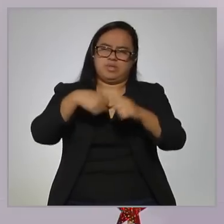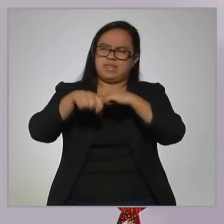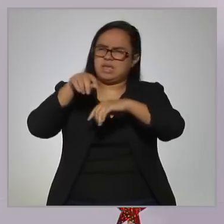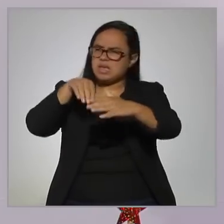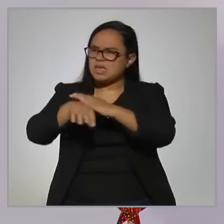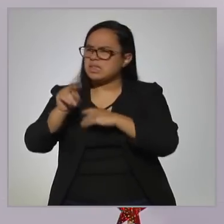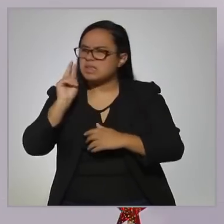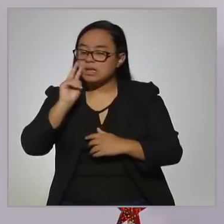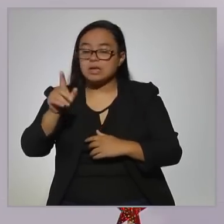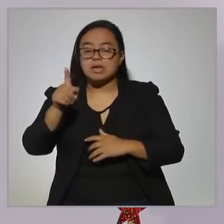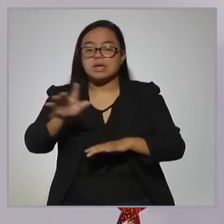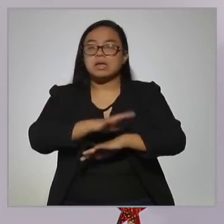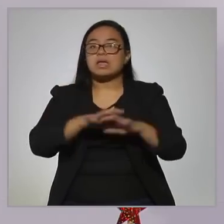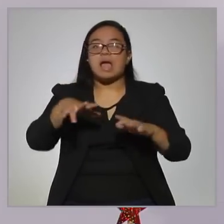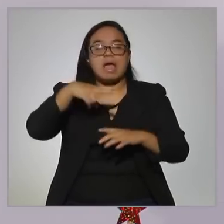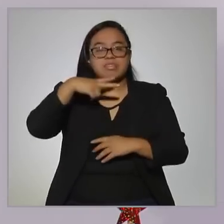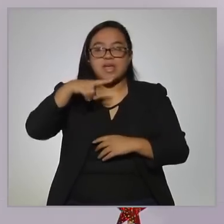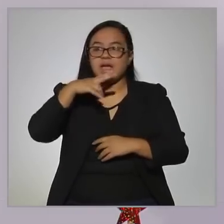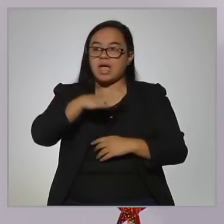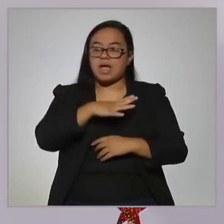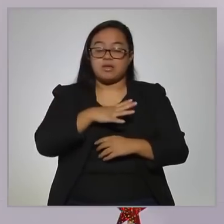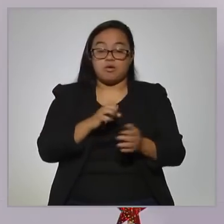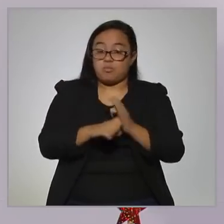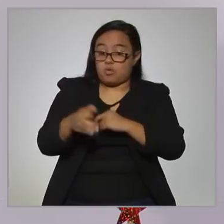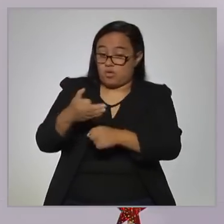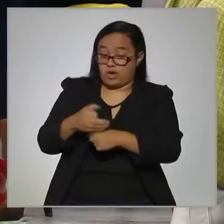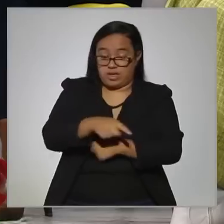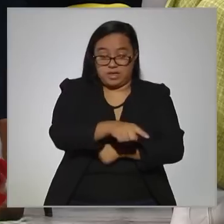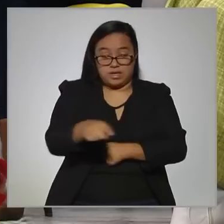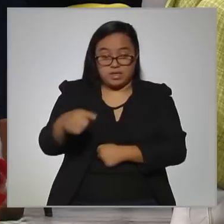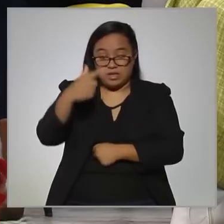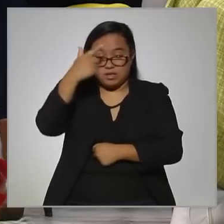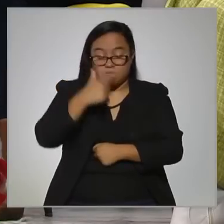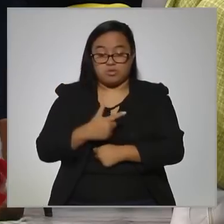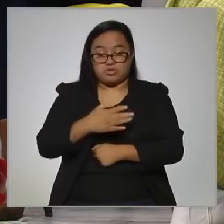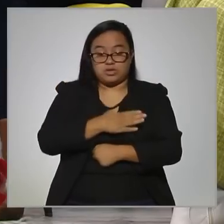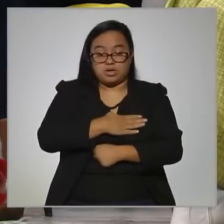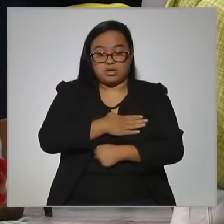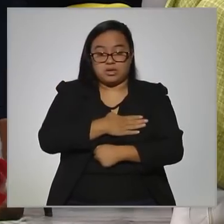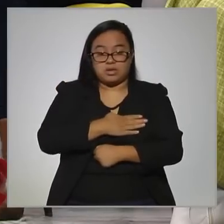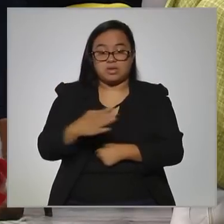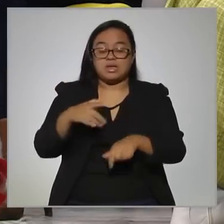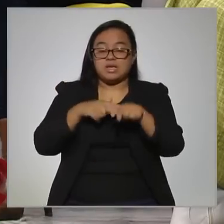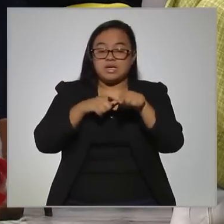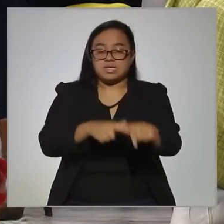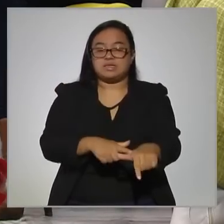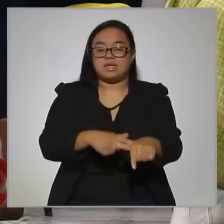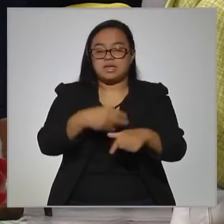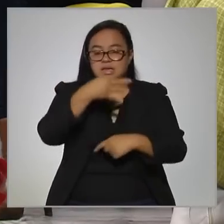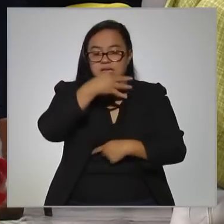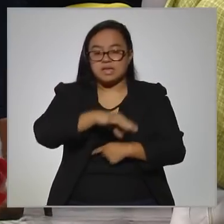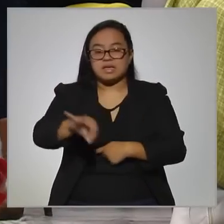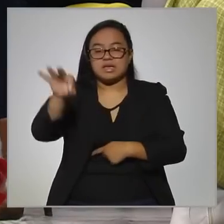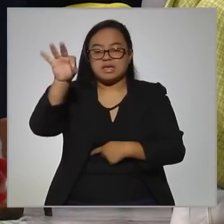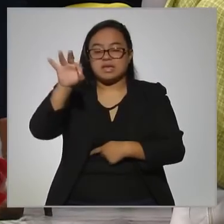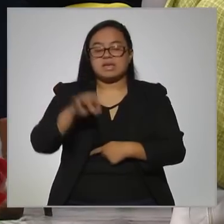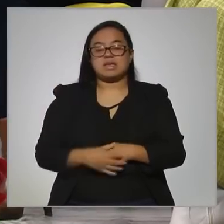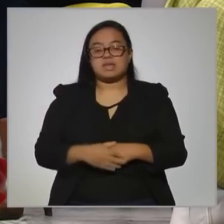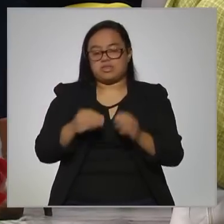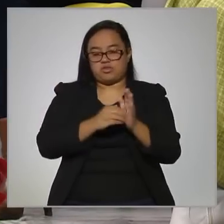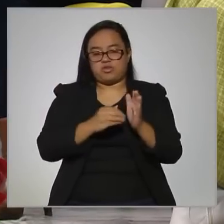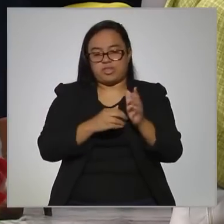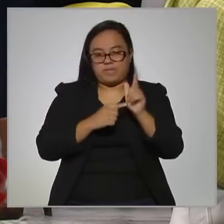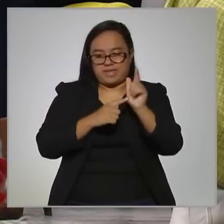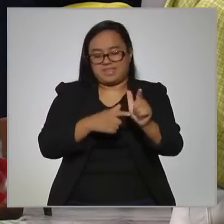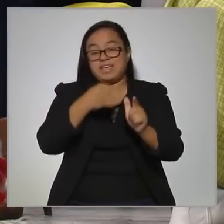ya está la Navidad. Sí, aquí mismo ya están las nochebuenas, claro, ¿verdad? Seguimos en el festejo, bueno, ya no que tanto, seguimos en el